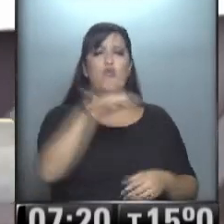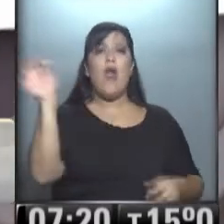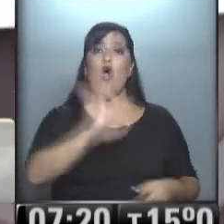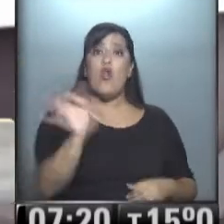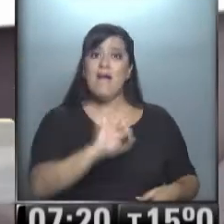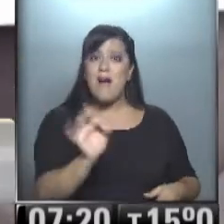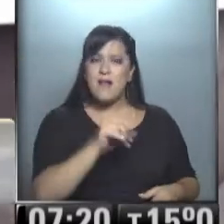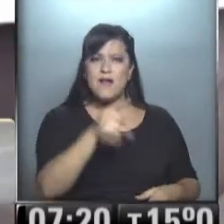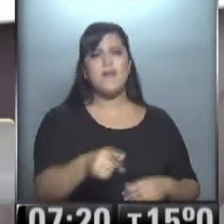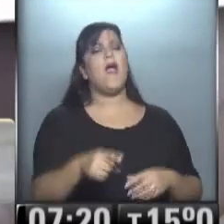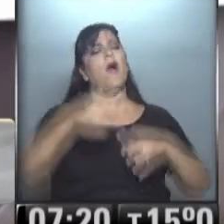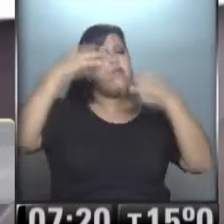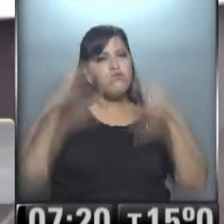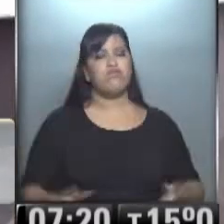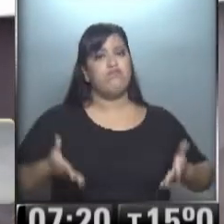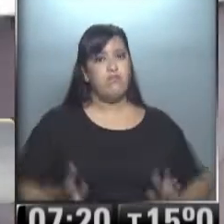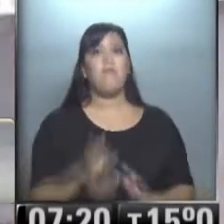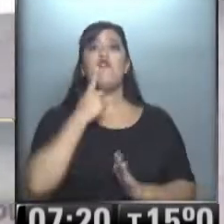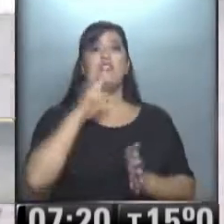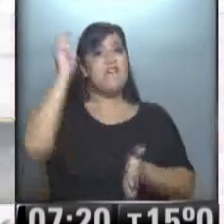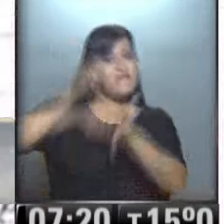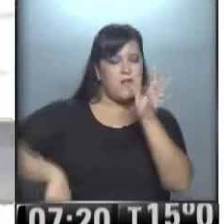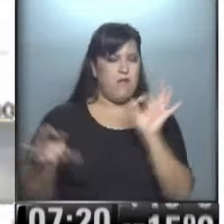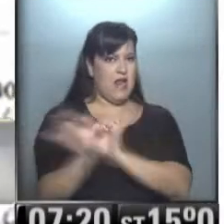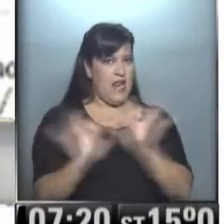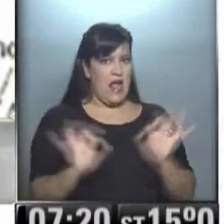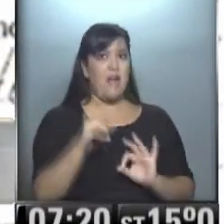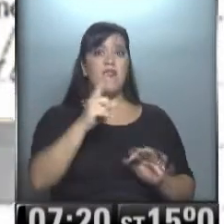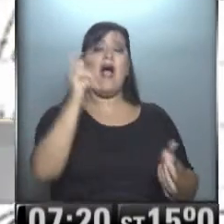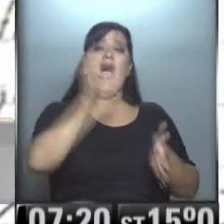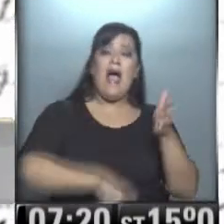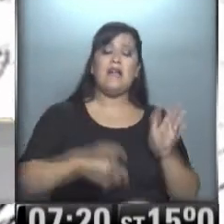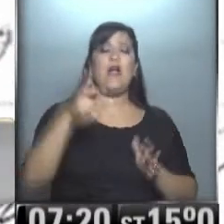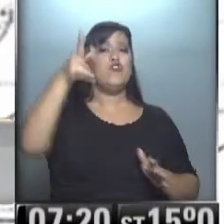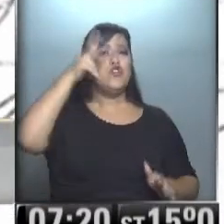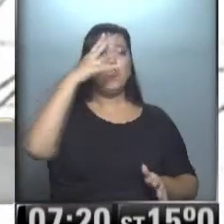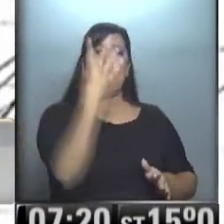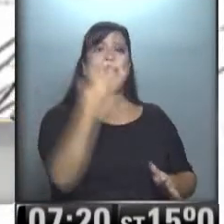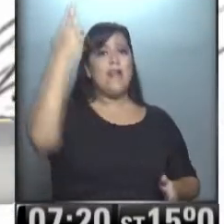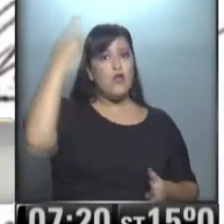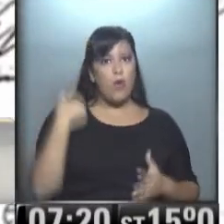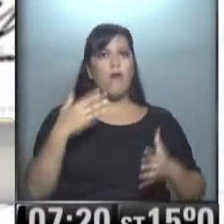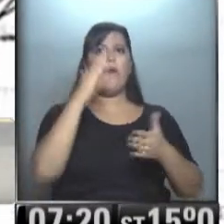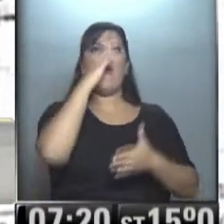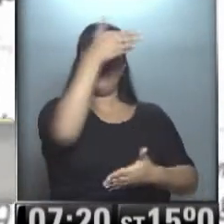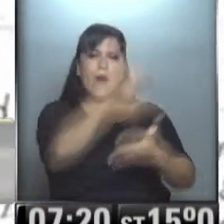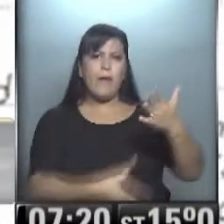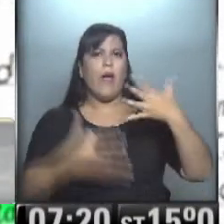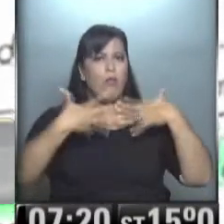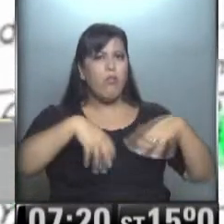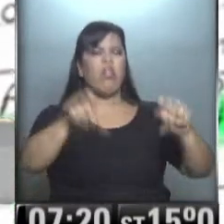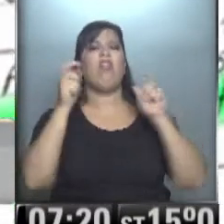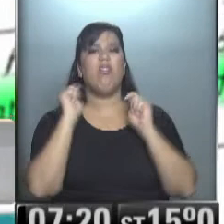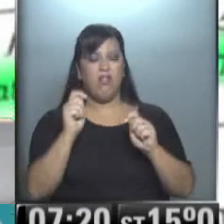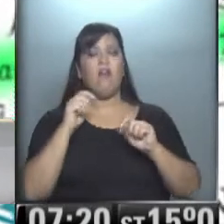nacimiento, aunque no firmó la partida. Es el acta número 849 que fue hallada y dada a conocer por el